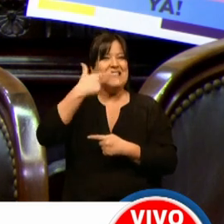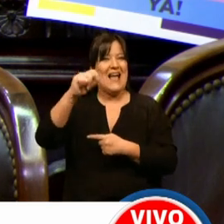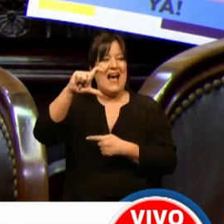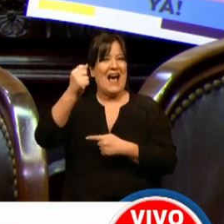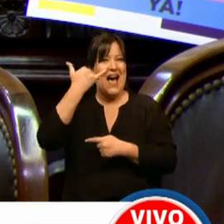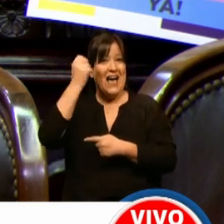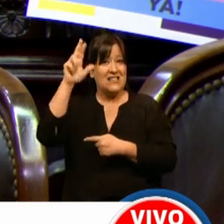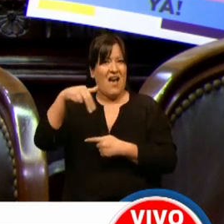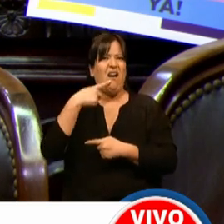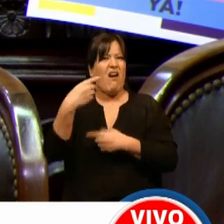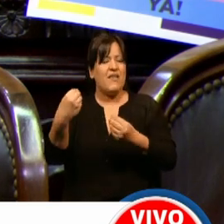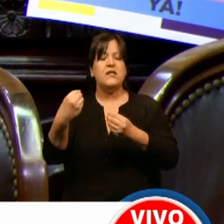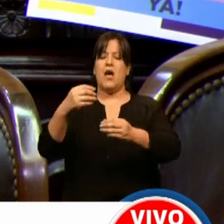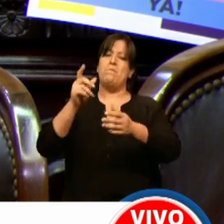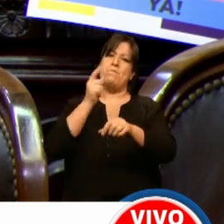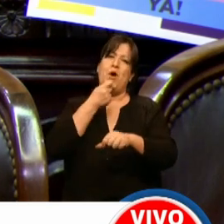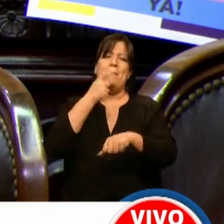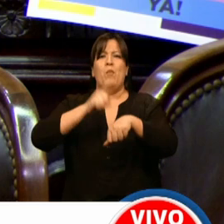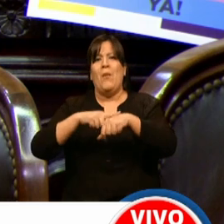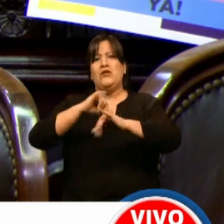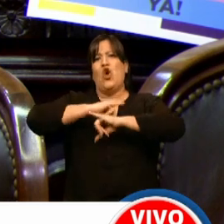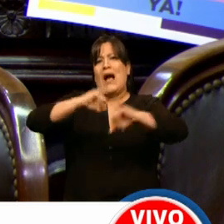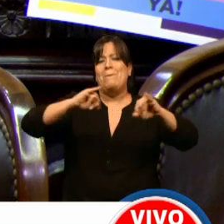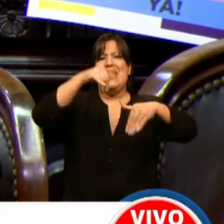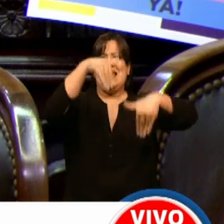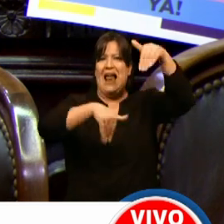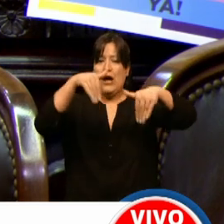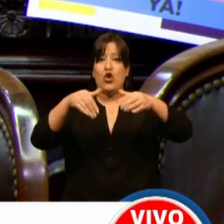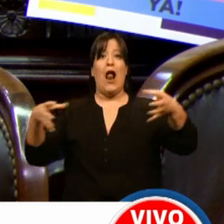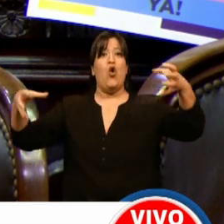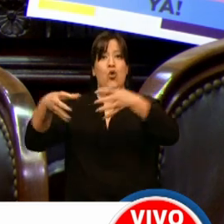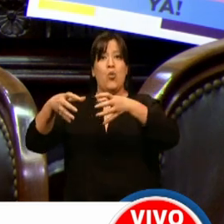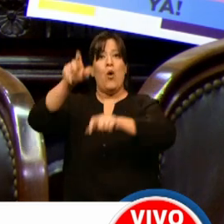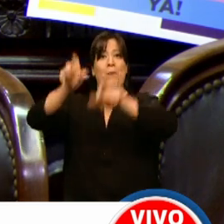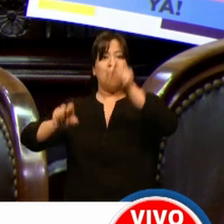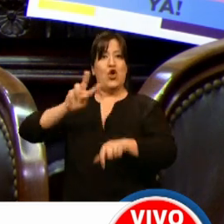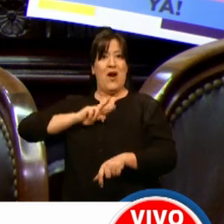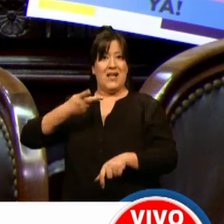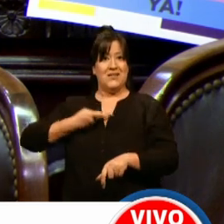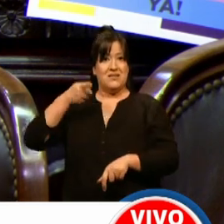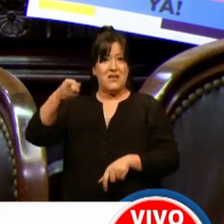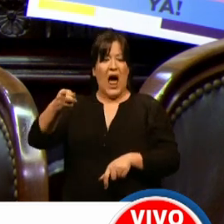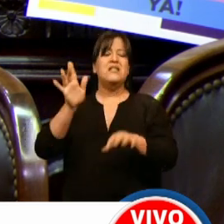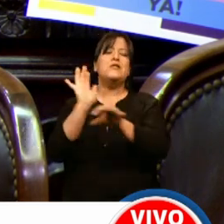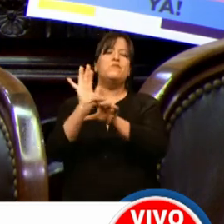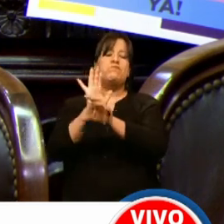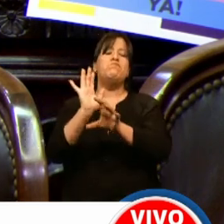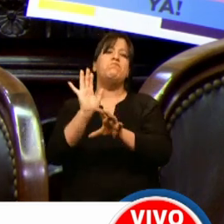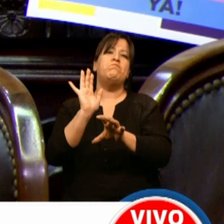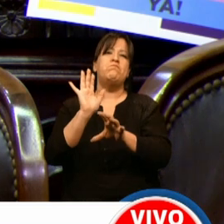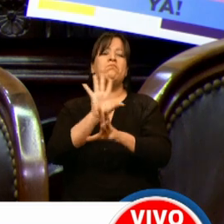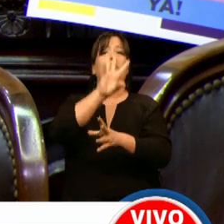en las campañas electorales las personas trans solamente éramos parte